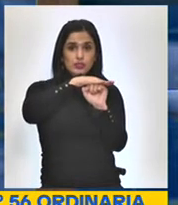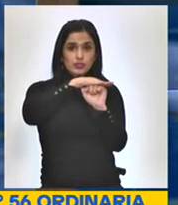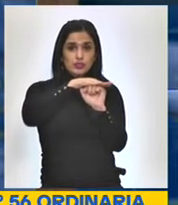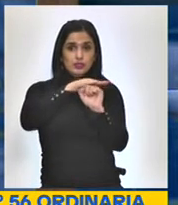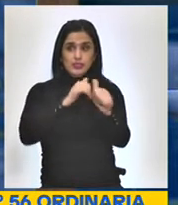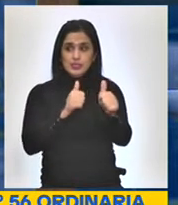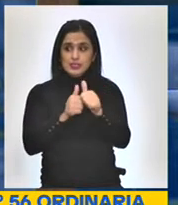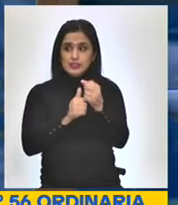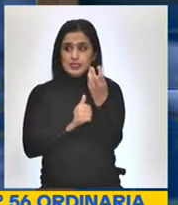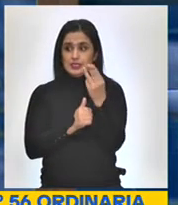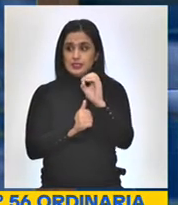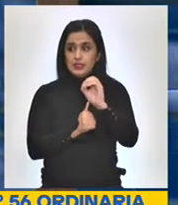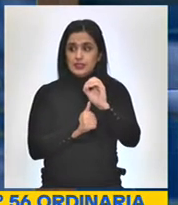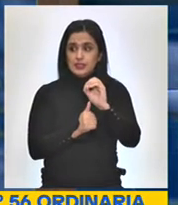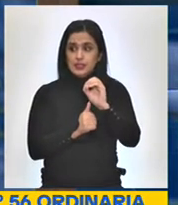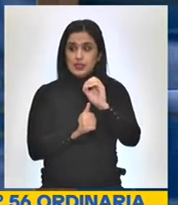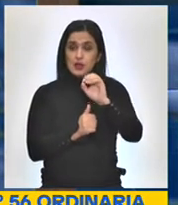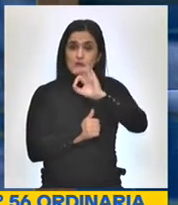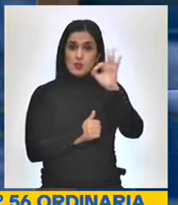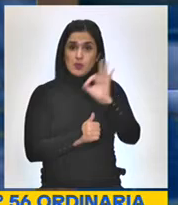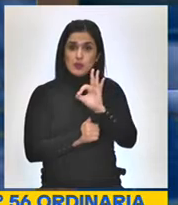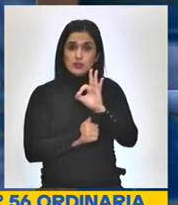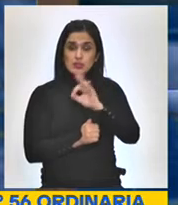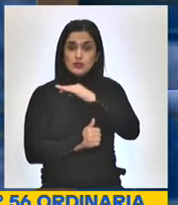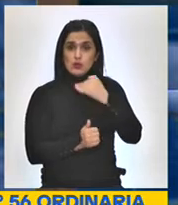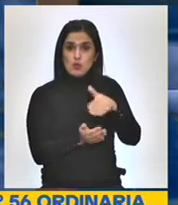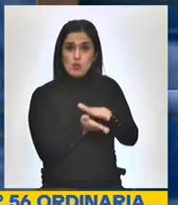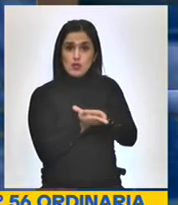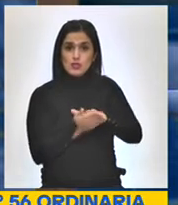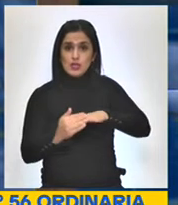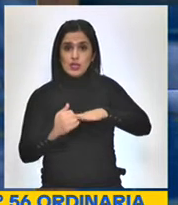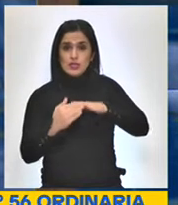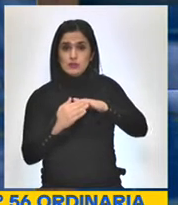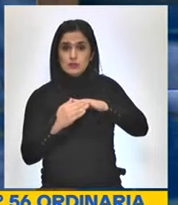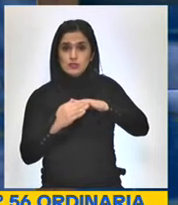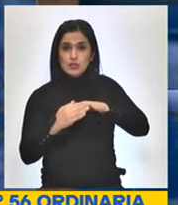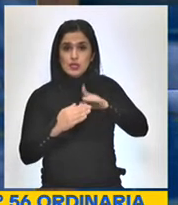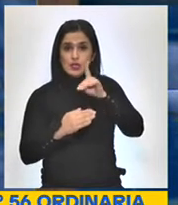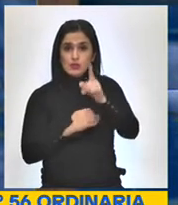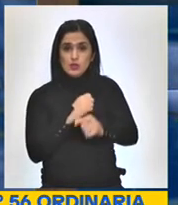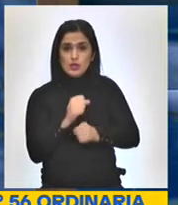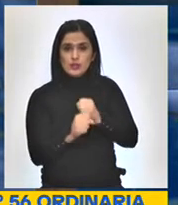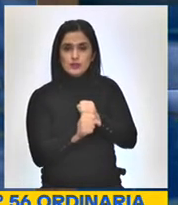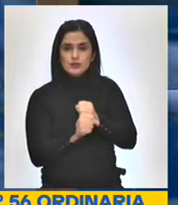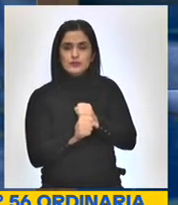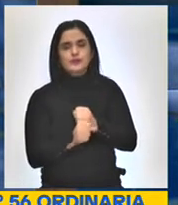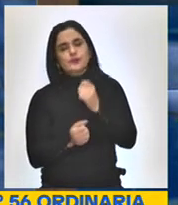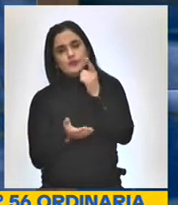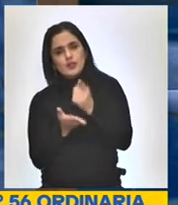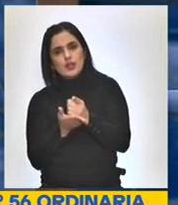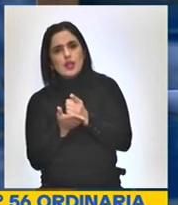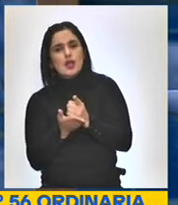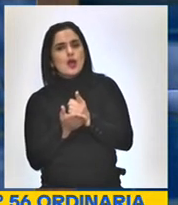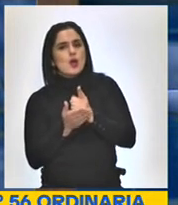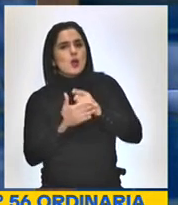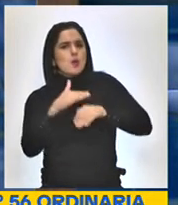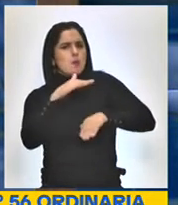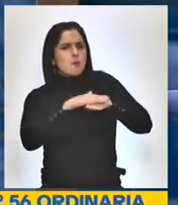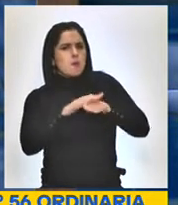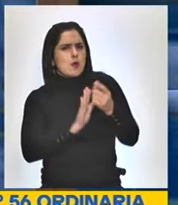del 30% de los fallecidos en accidentes de tránsito en un año en Chile se deben al exceso de